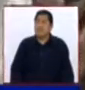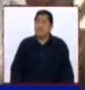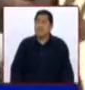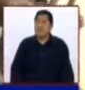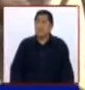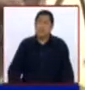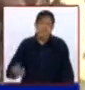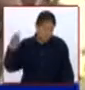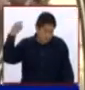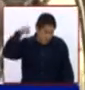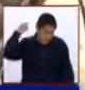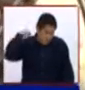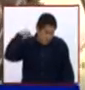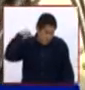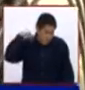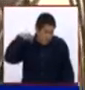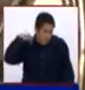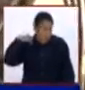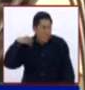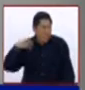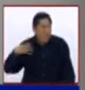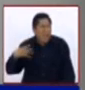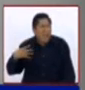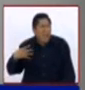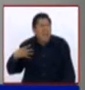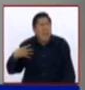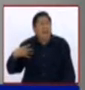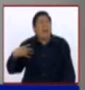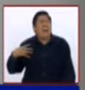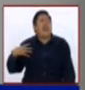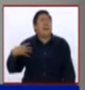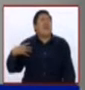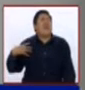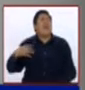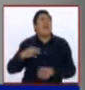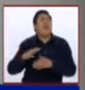La espalda, mi chaleco estaba todo con las ruedas negras.